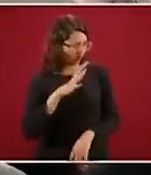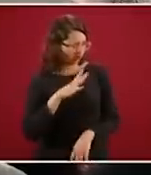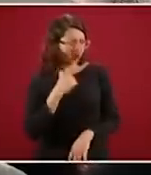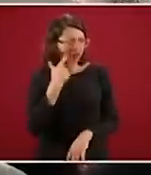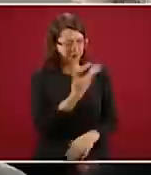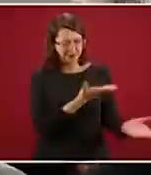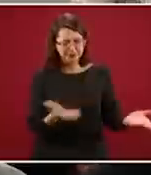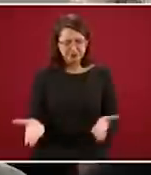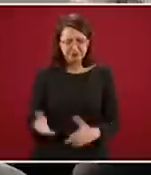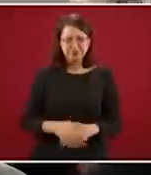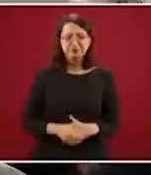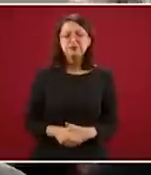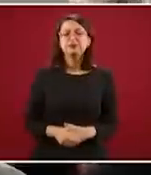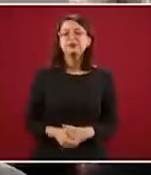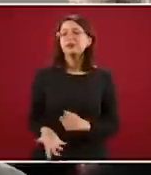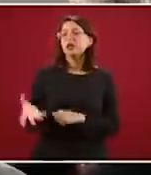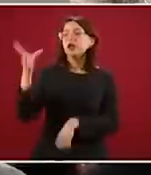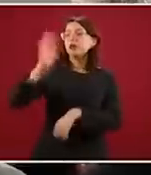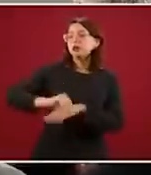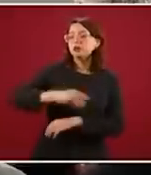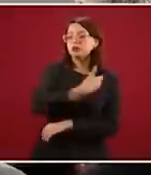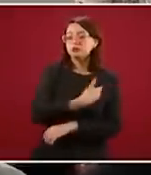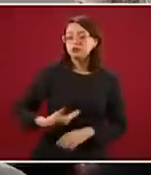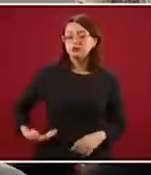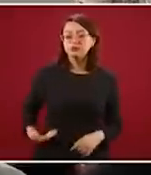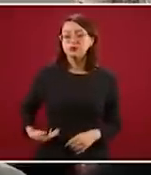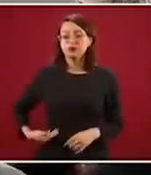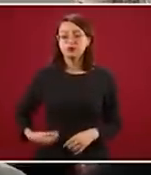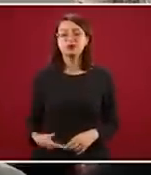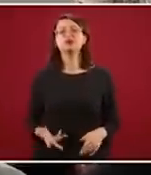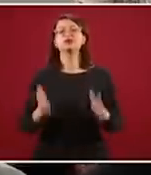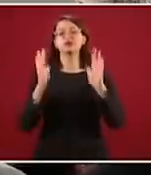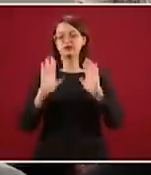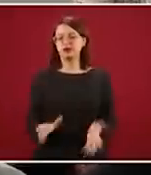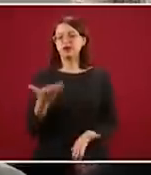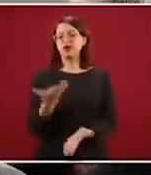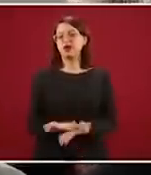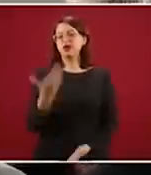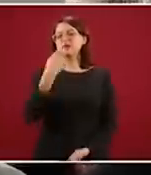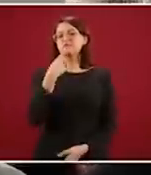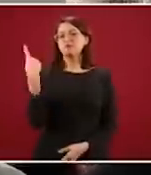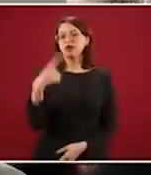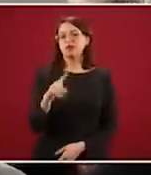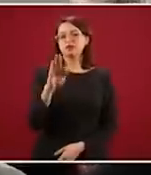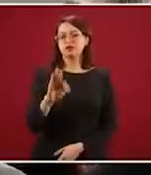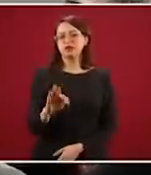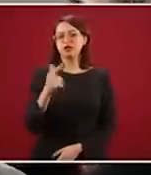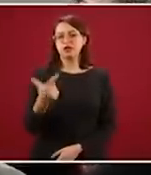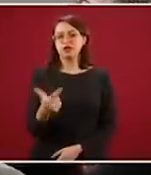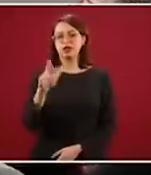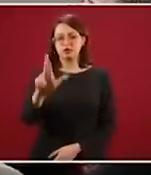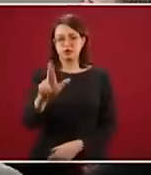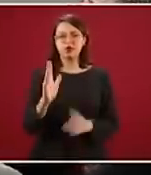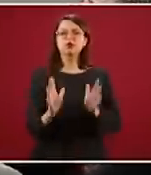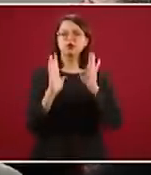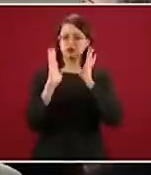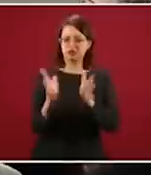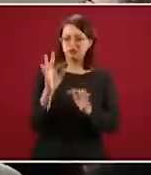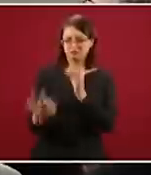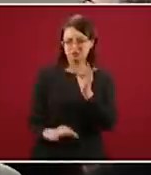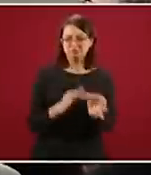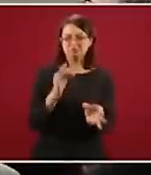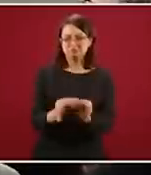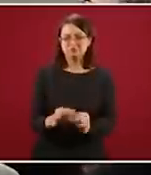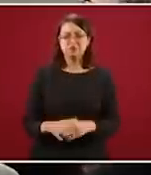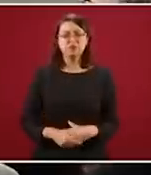Con su venia, presidente. Bueno, es un asunto que ya se encuentra denunciado ante la Fiscalía General de la República. ¿Y alcanza en este